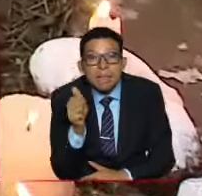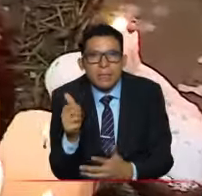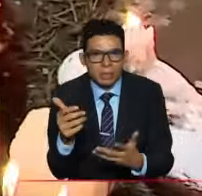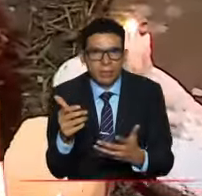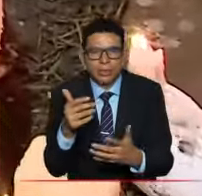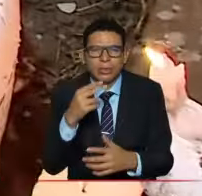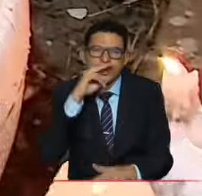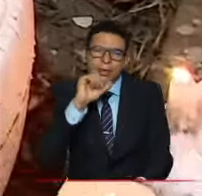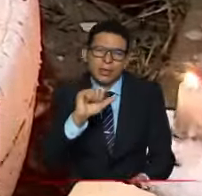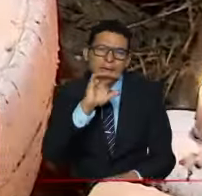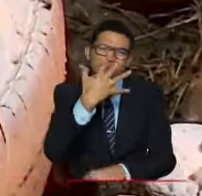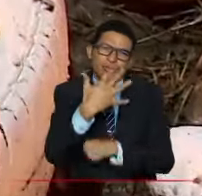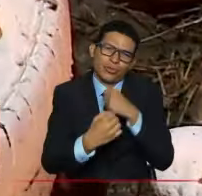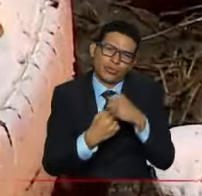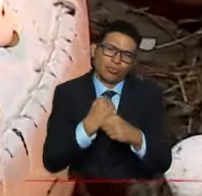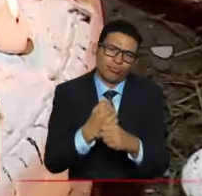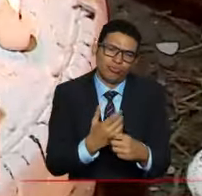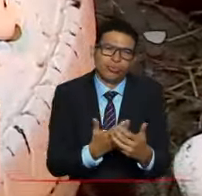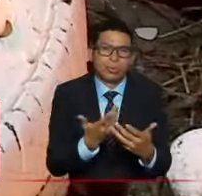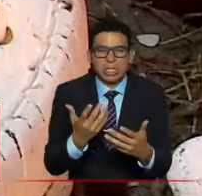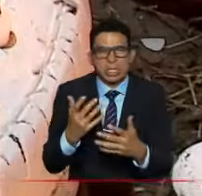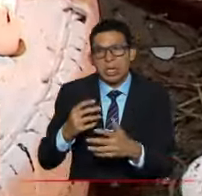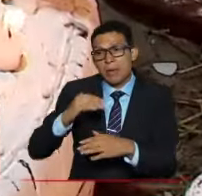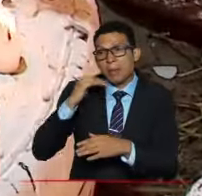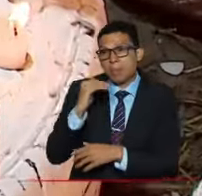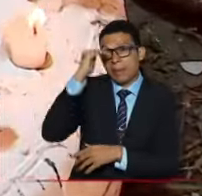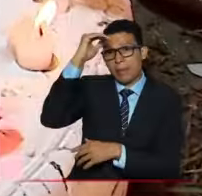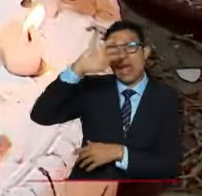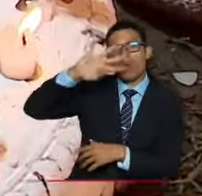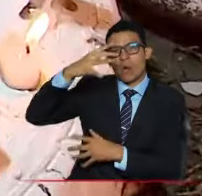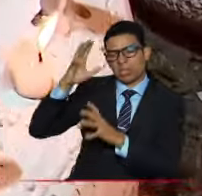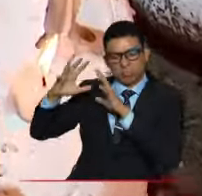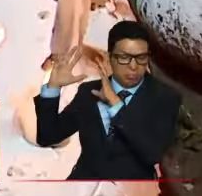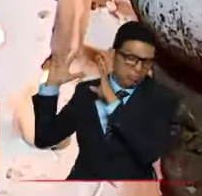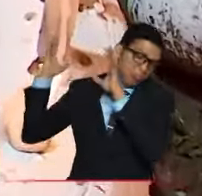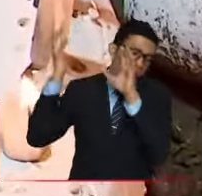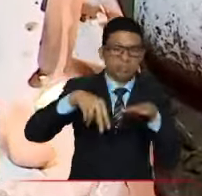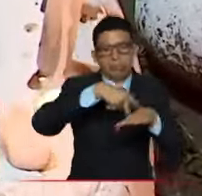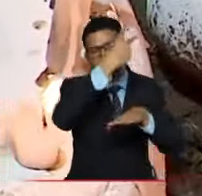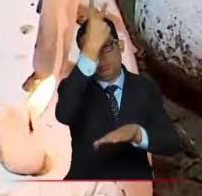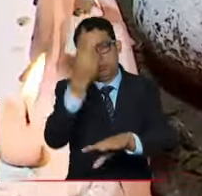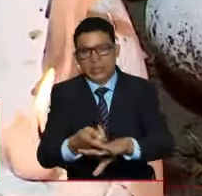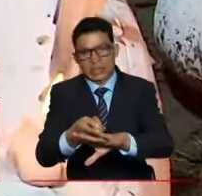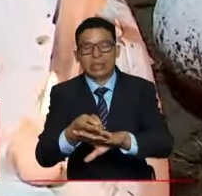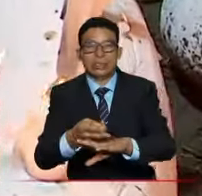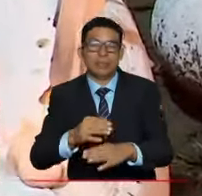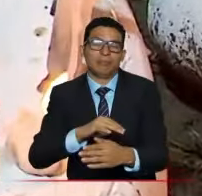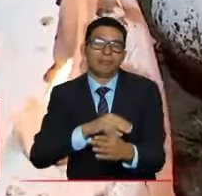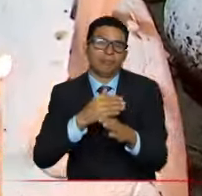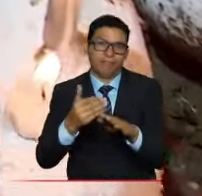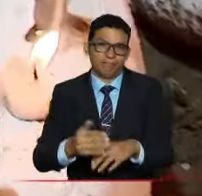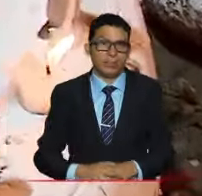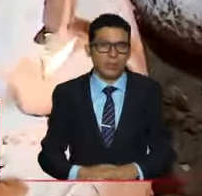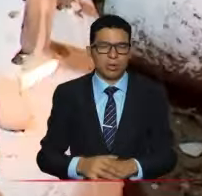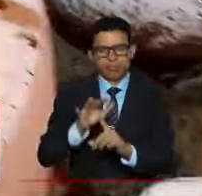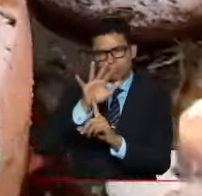solo 5 años de edad, a quien lanzó desde el cuarto piso de esta unidad residencial. A esta hora encienden velas, hicieron